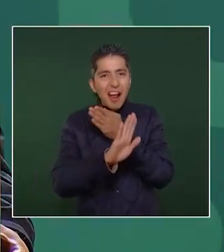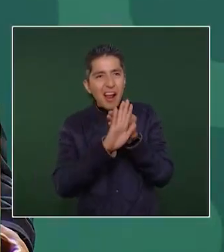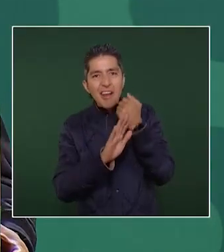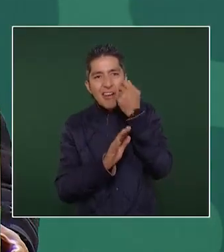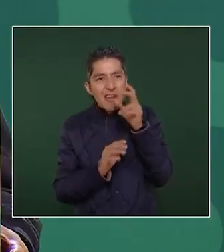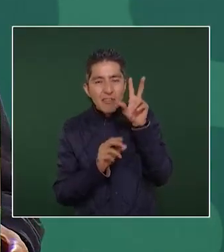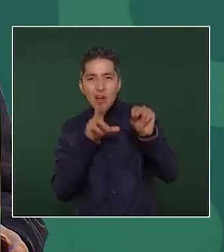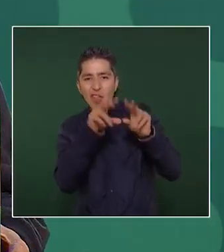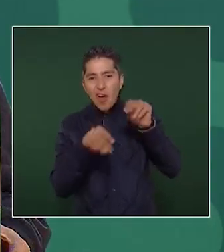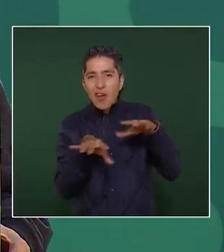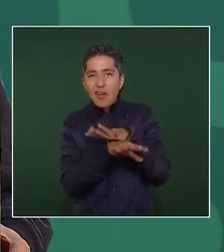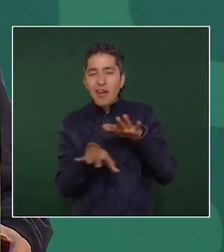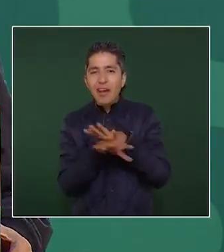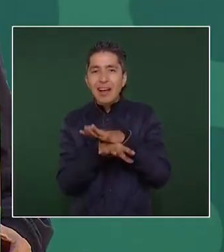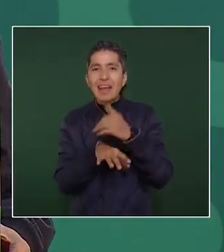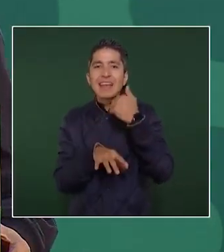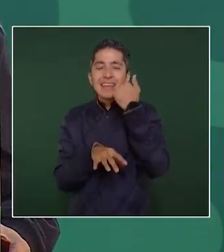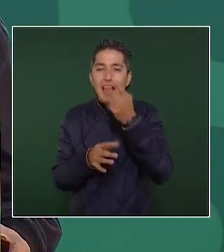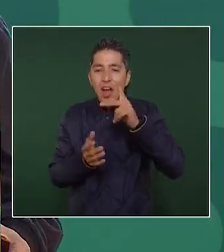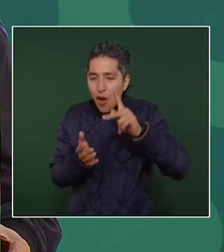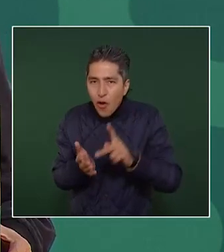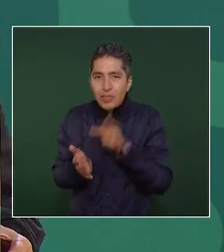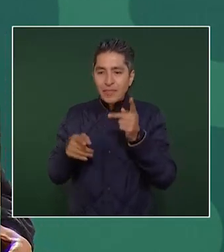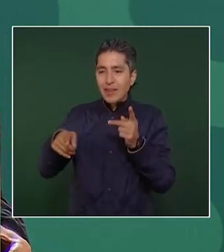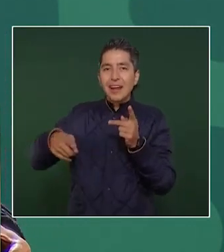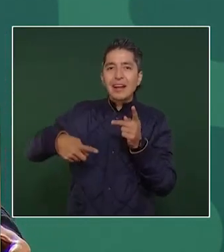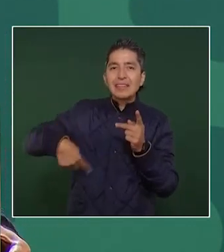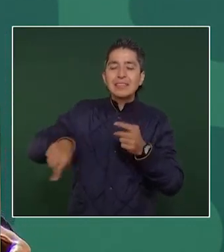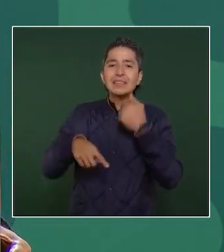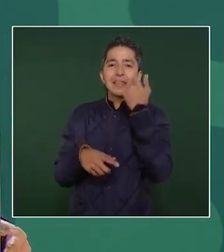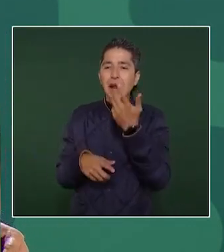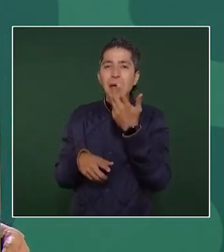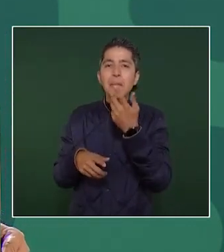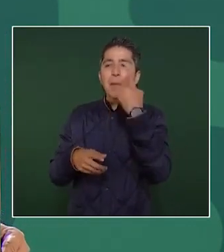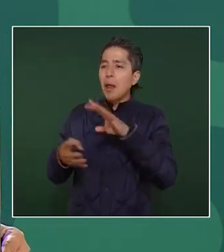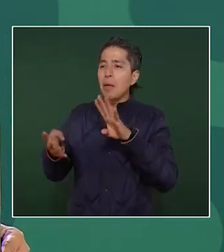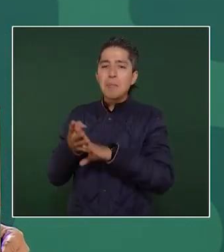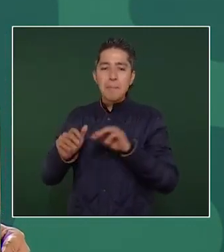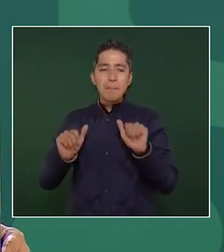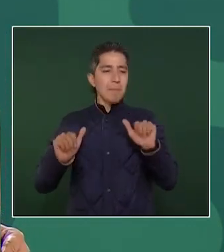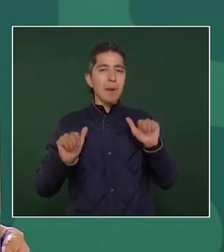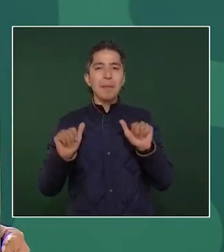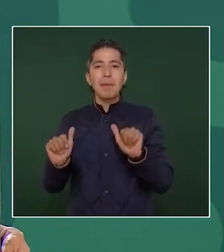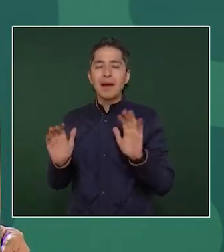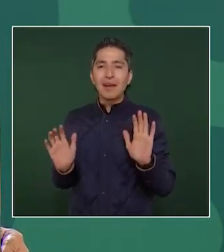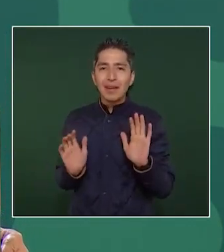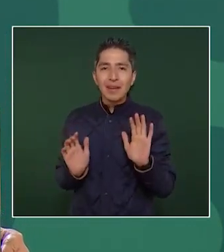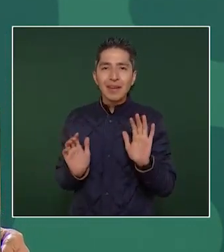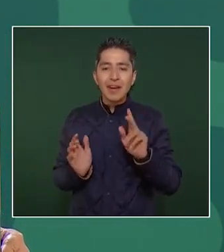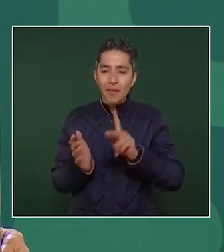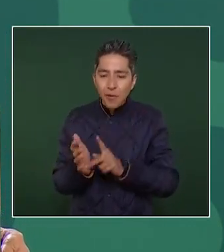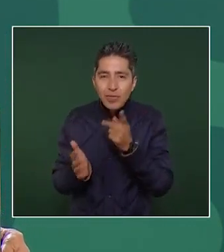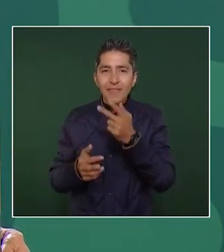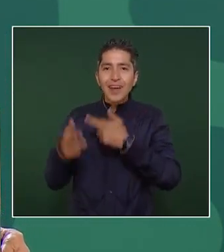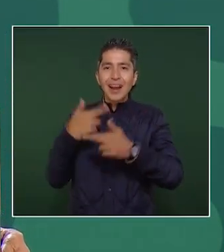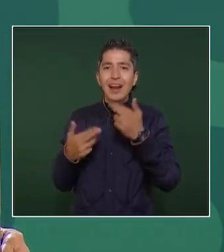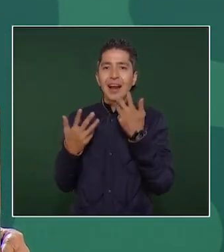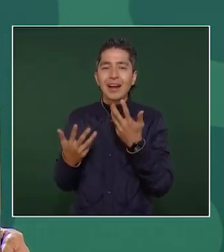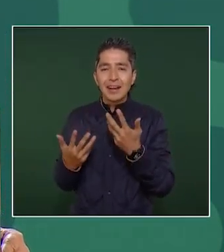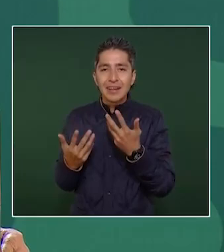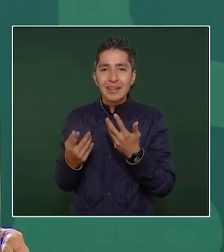regresar por sus fueros. Quieren regresar a lo mismo, nada más que